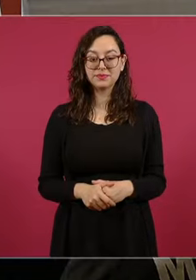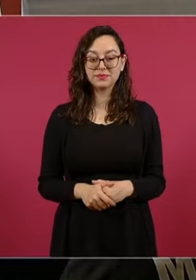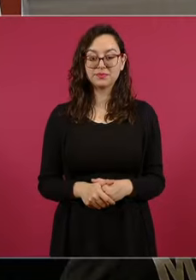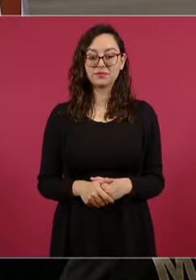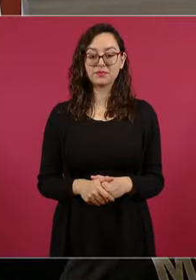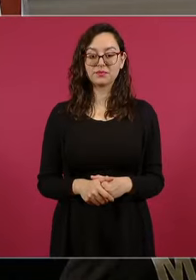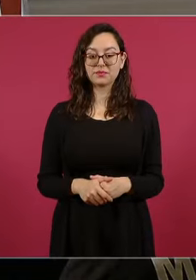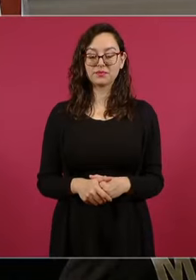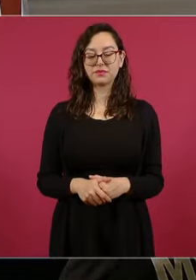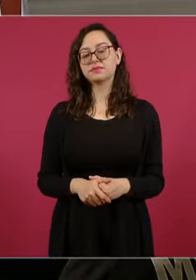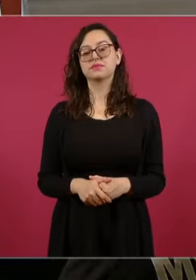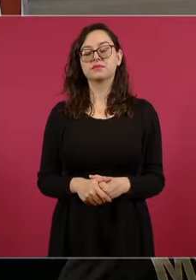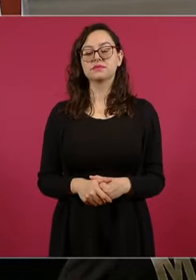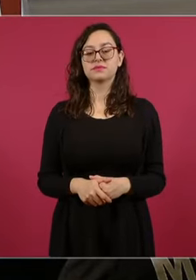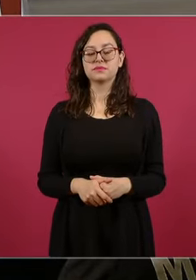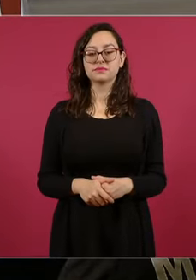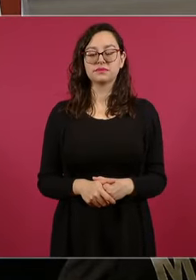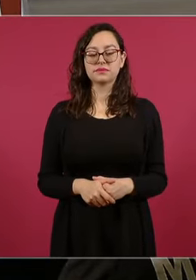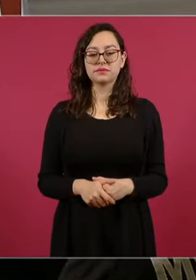Aplicaba aquello de